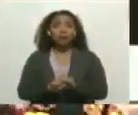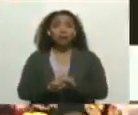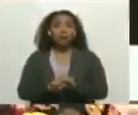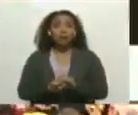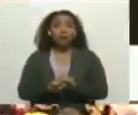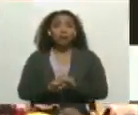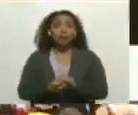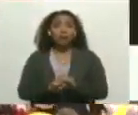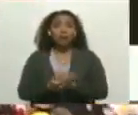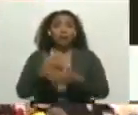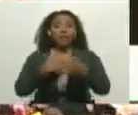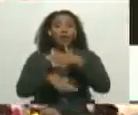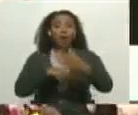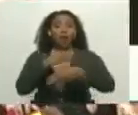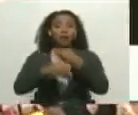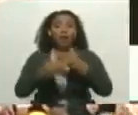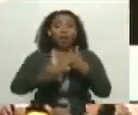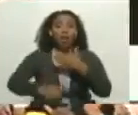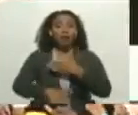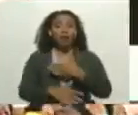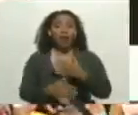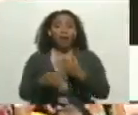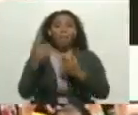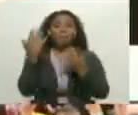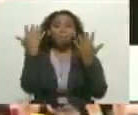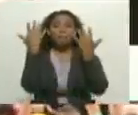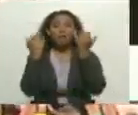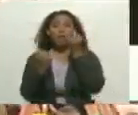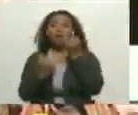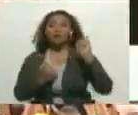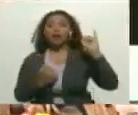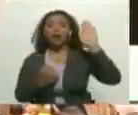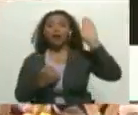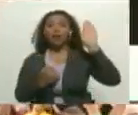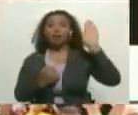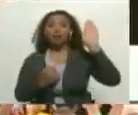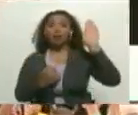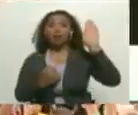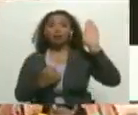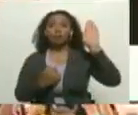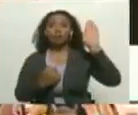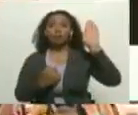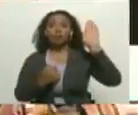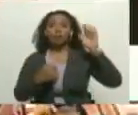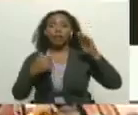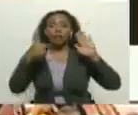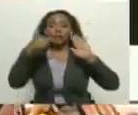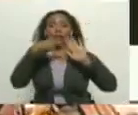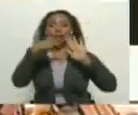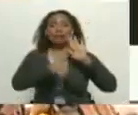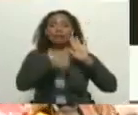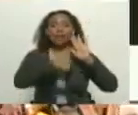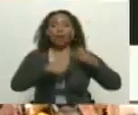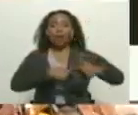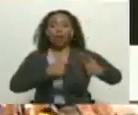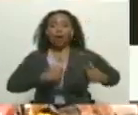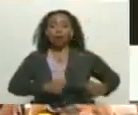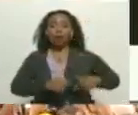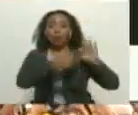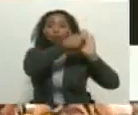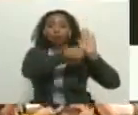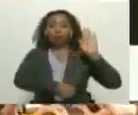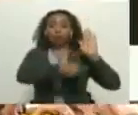Y vamos a levantar la mano izquierda, la que está al lado del corazón. Y vamos a hacer un juramento que